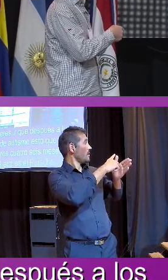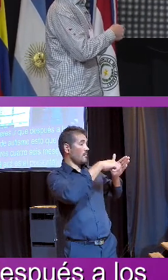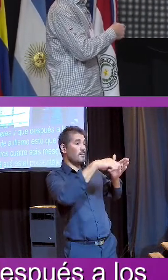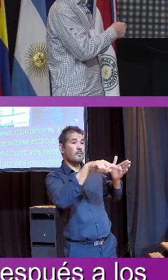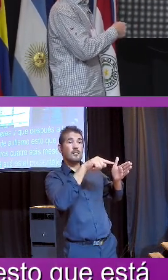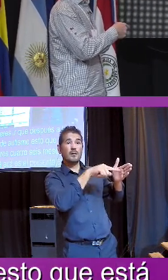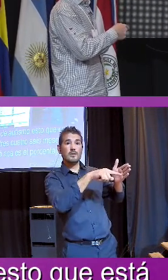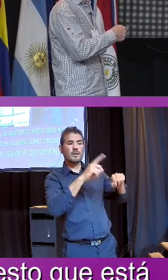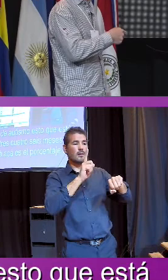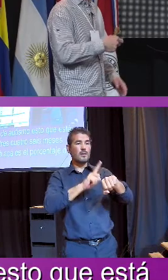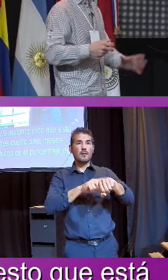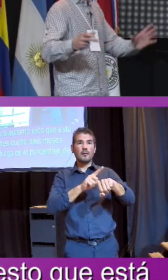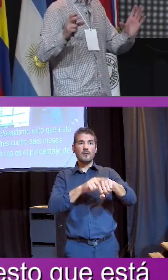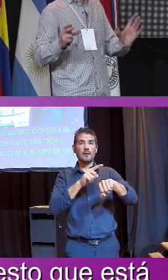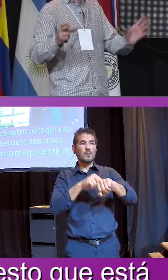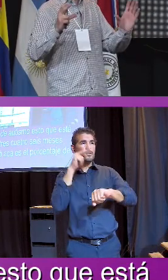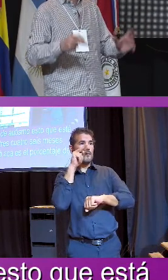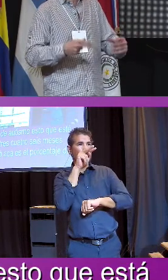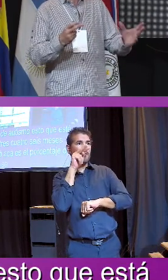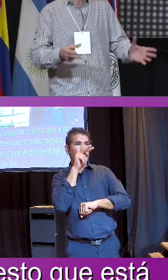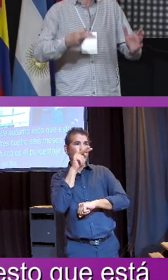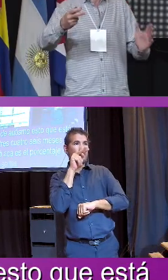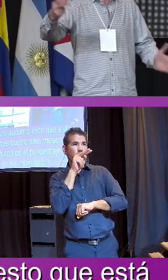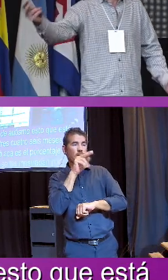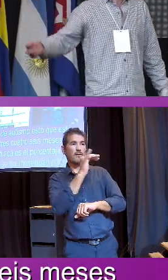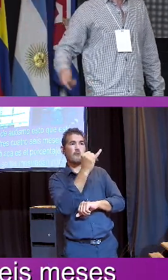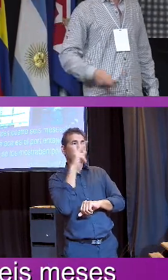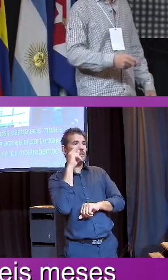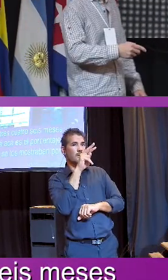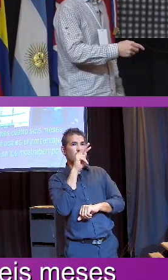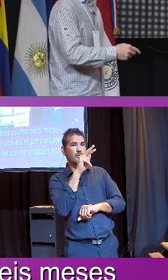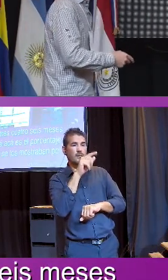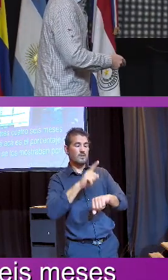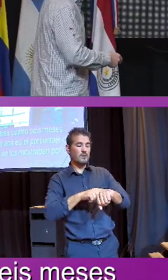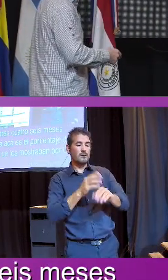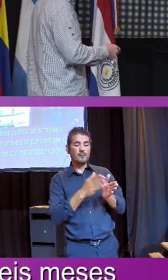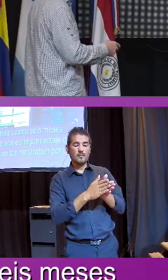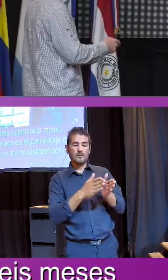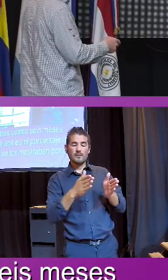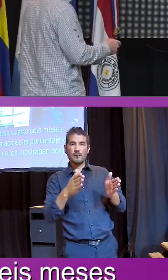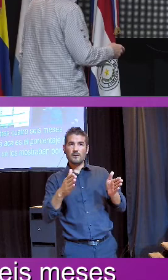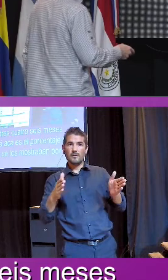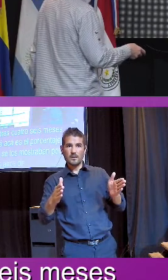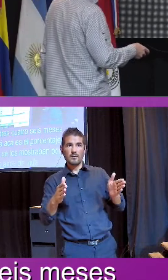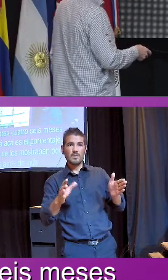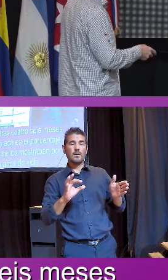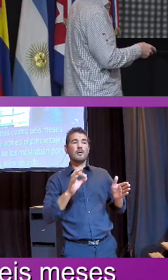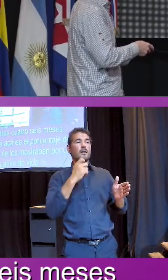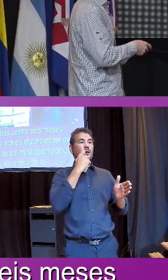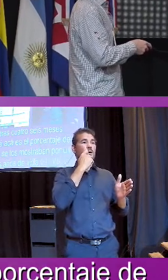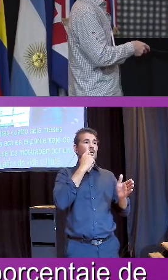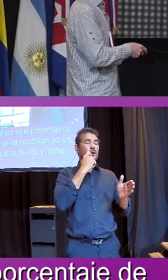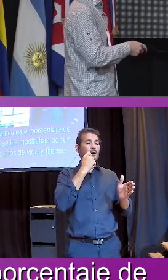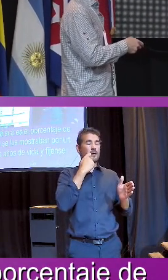de tiempo que miraron los videos que se los mostraban por un ratito a lo largo de esos primeros 2 años de vida. Y fíjense que